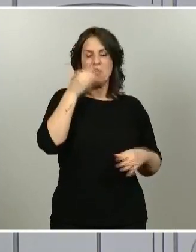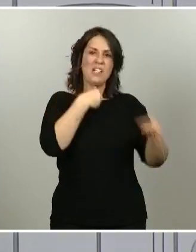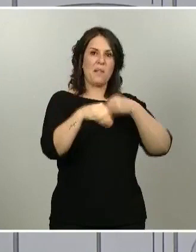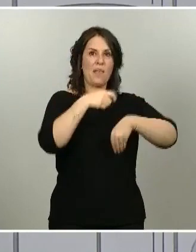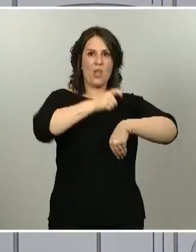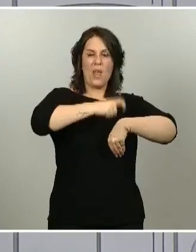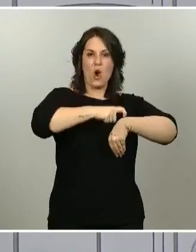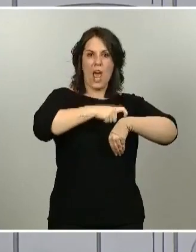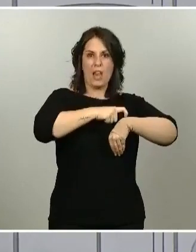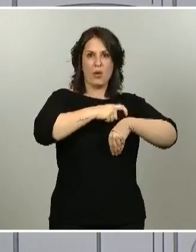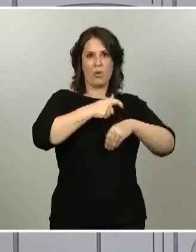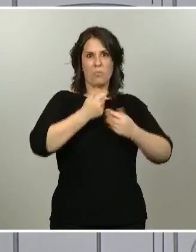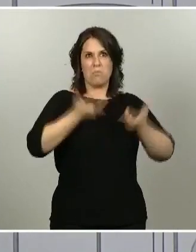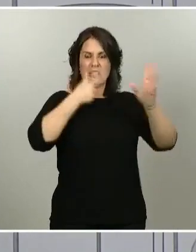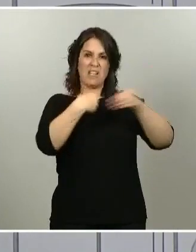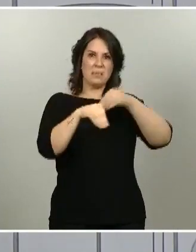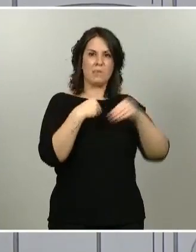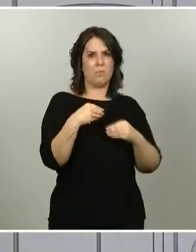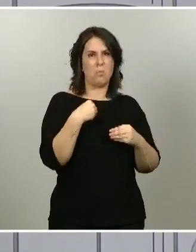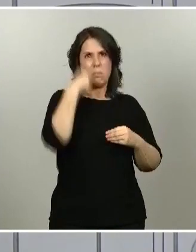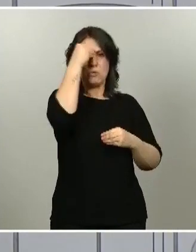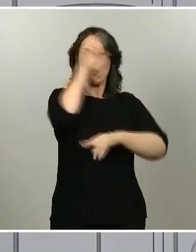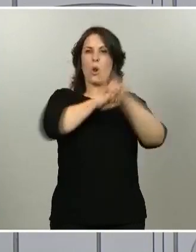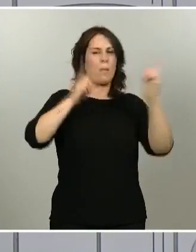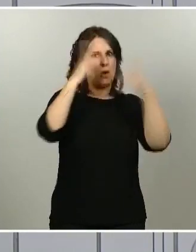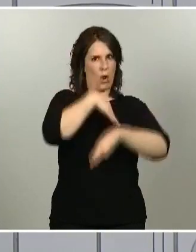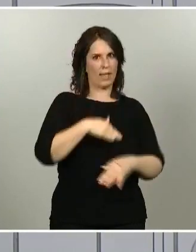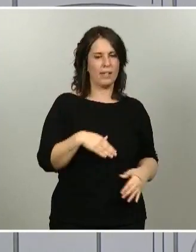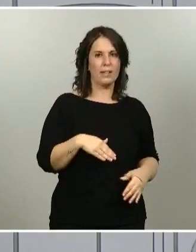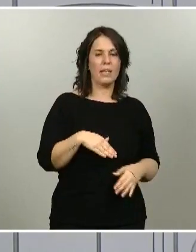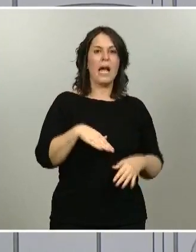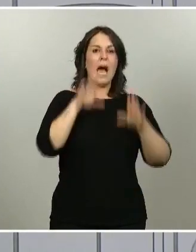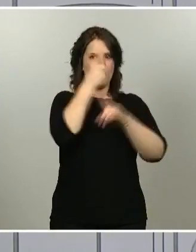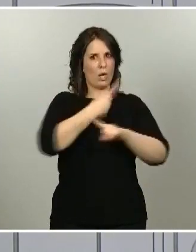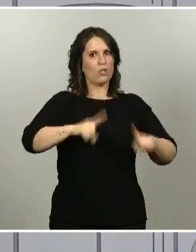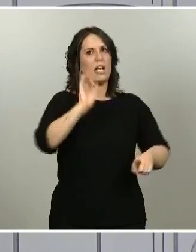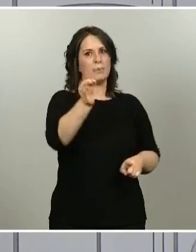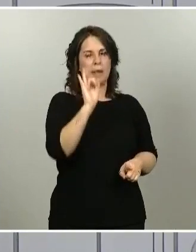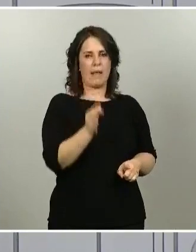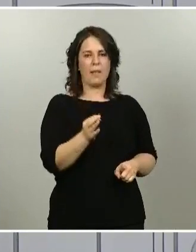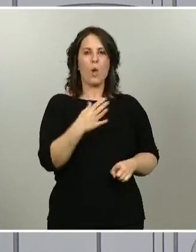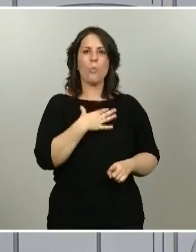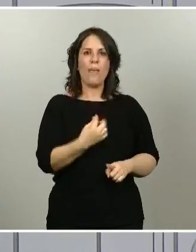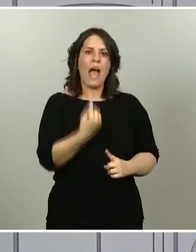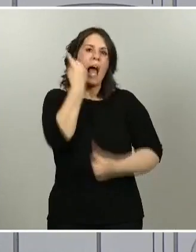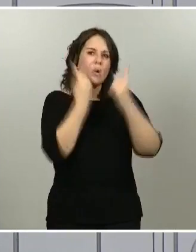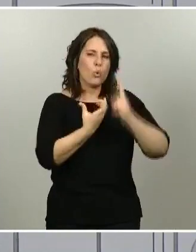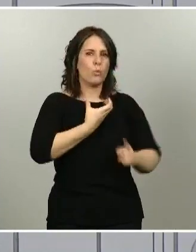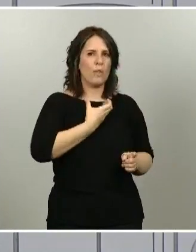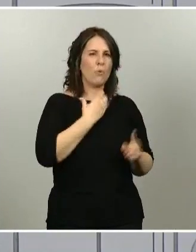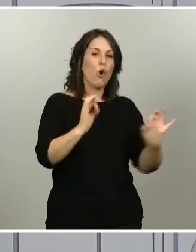franjas horarias que se ha propuesto. Sí que es verdad que si en algún municipio concreto hay un